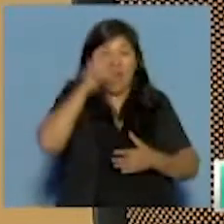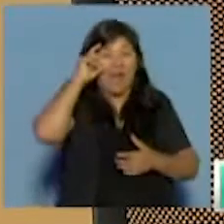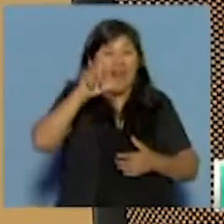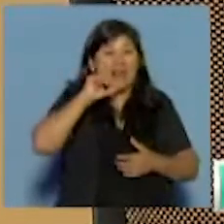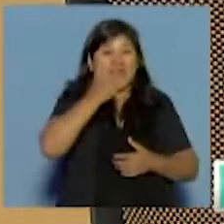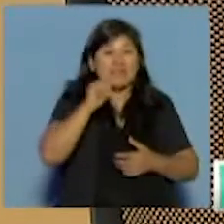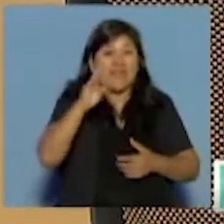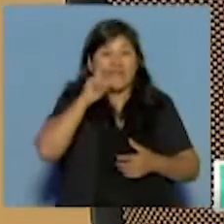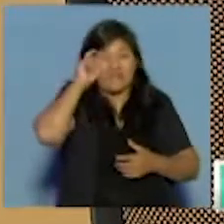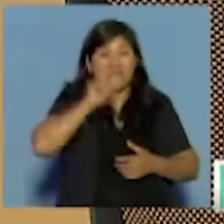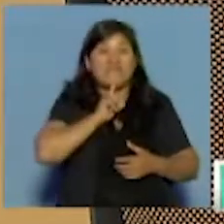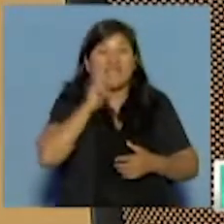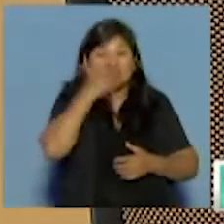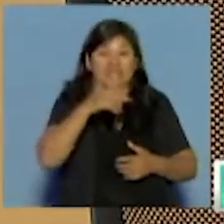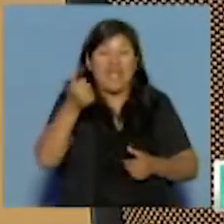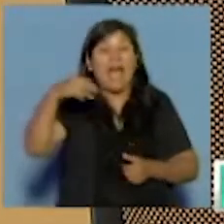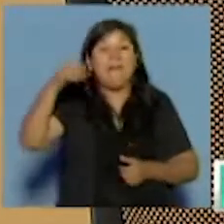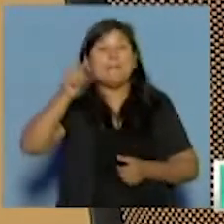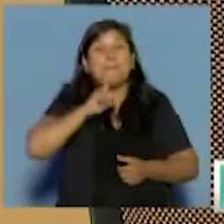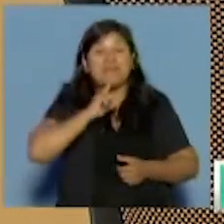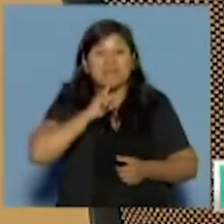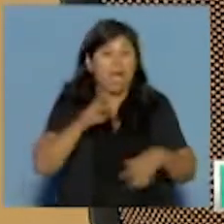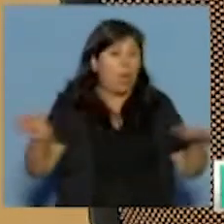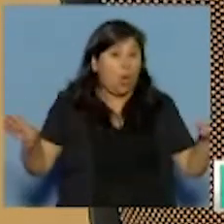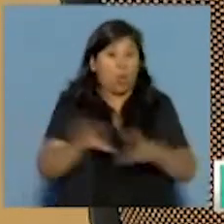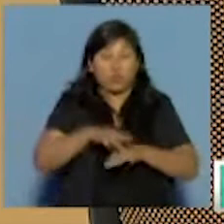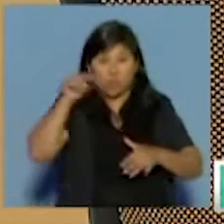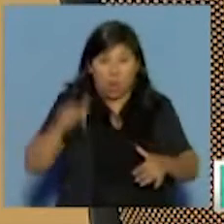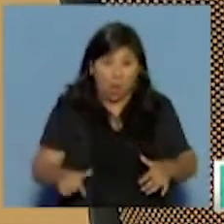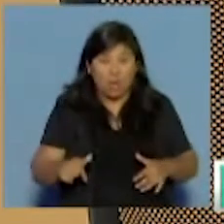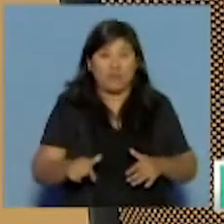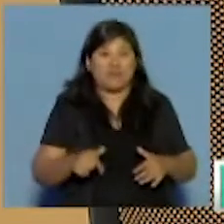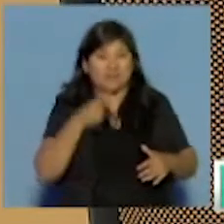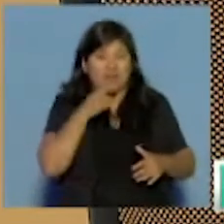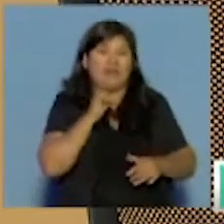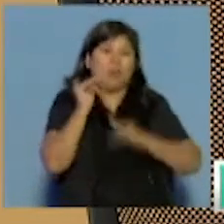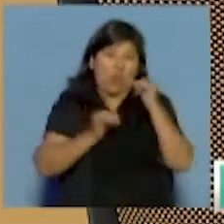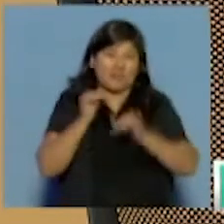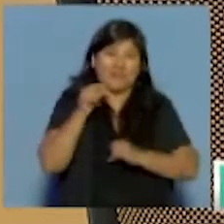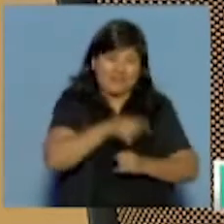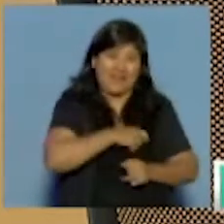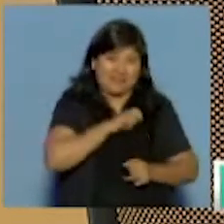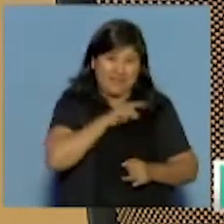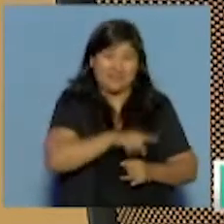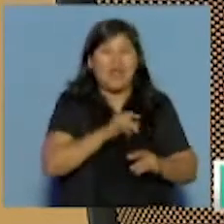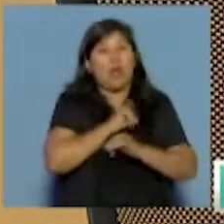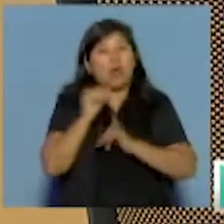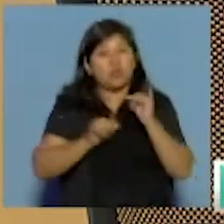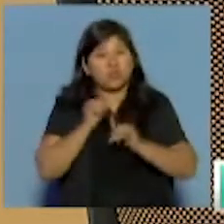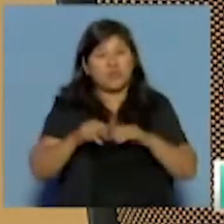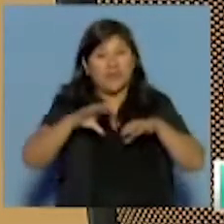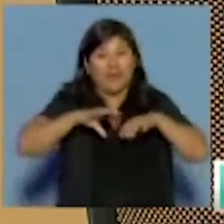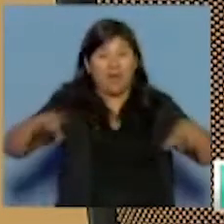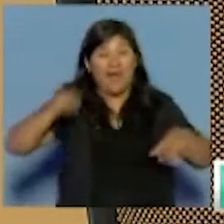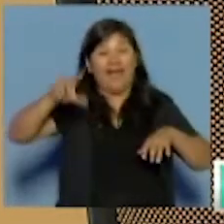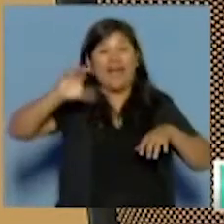hoy hace unos pocos minutos se ha declarado la independencia en cataluña ha declarado el parlamento catalán que es un gobierno que se llama la generalitat